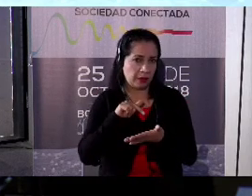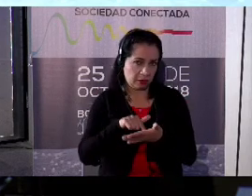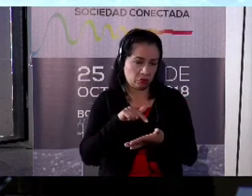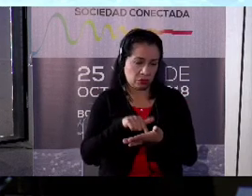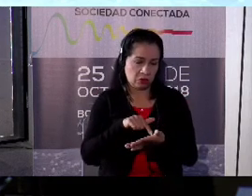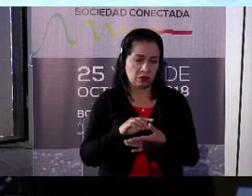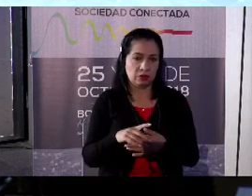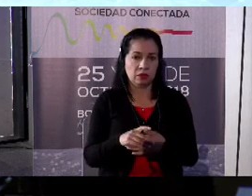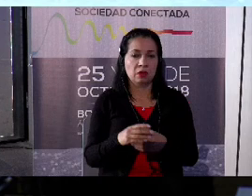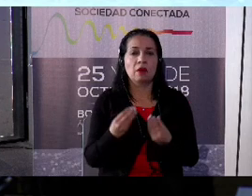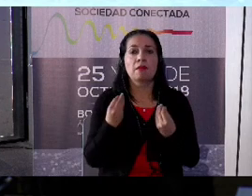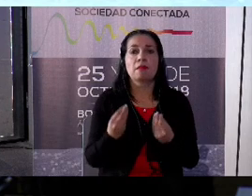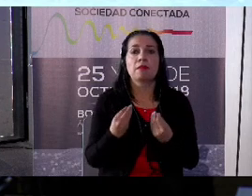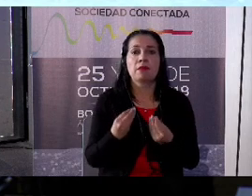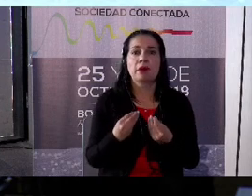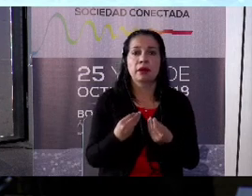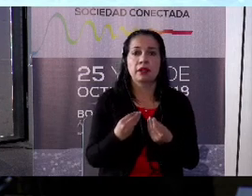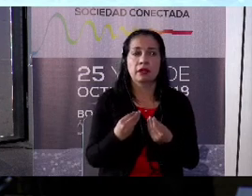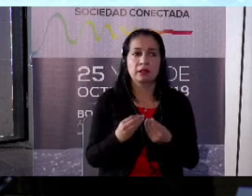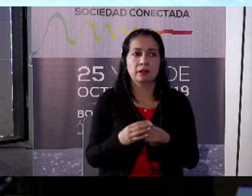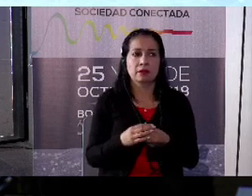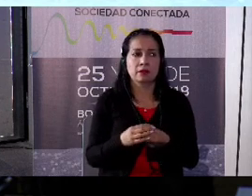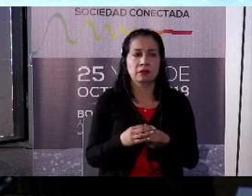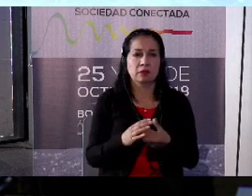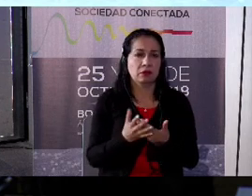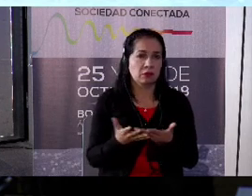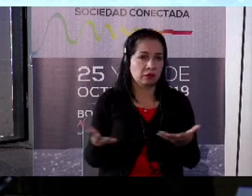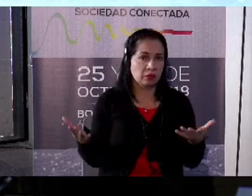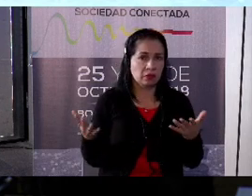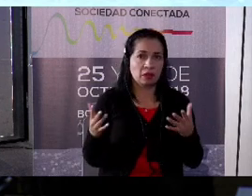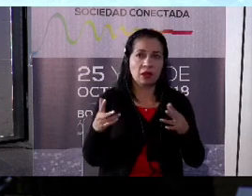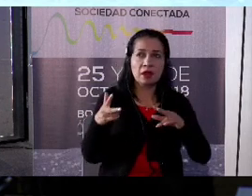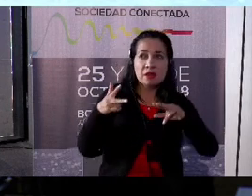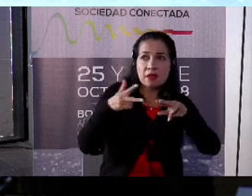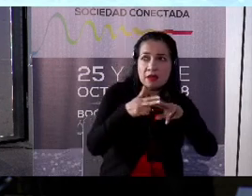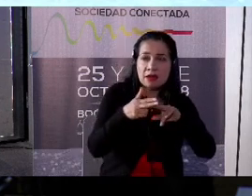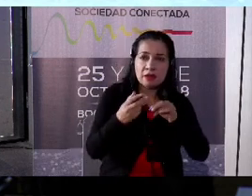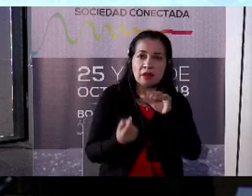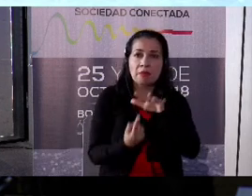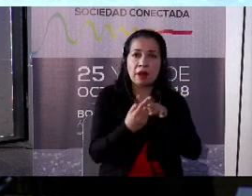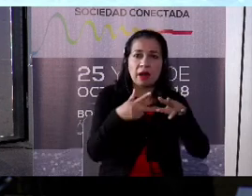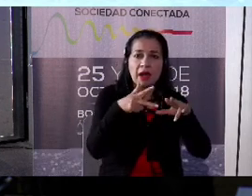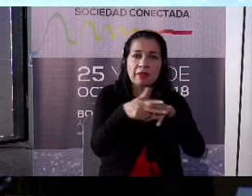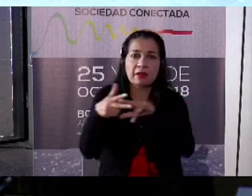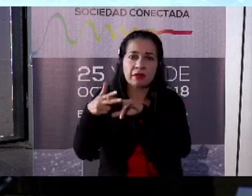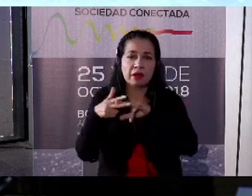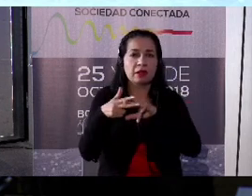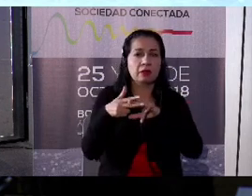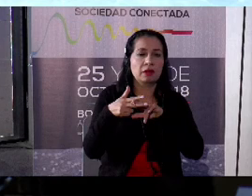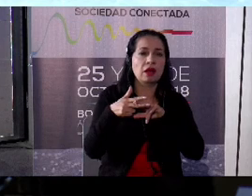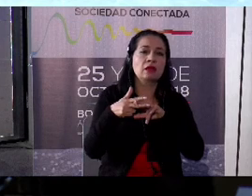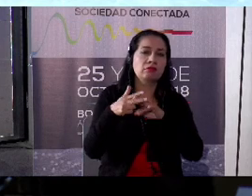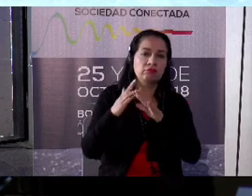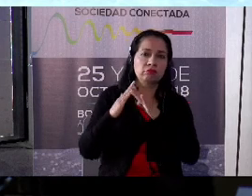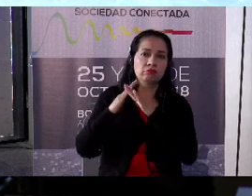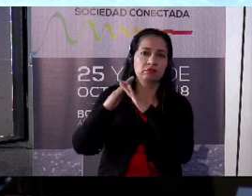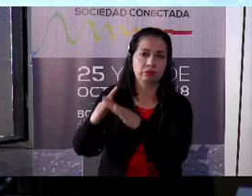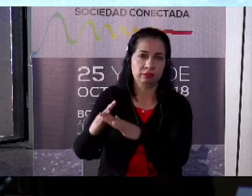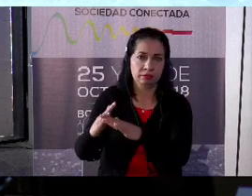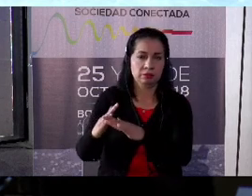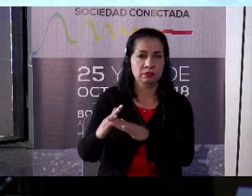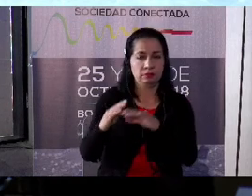digitales para remover muchos tipos de interferencia por eso